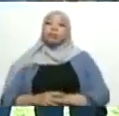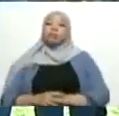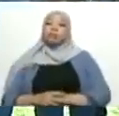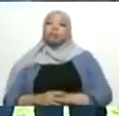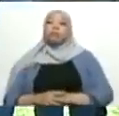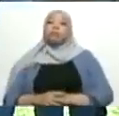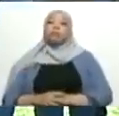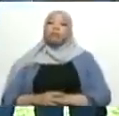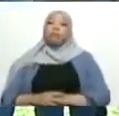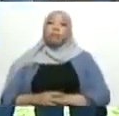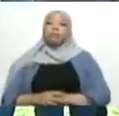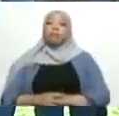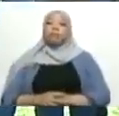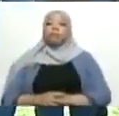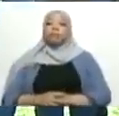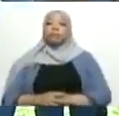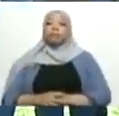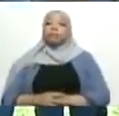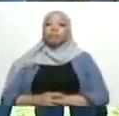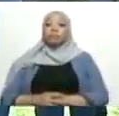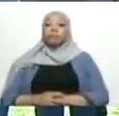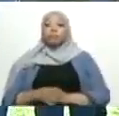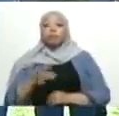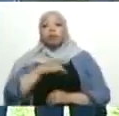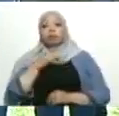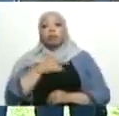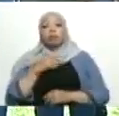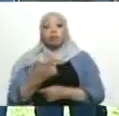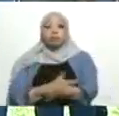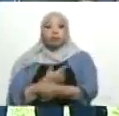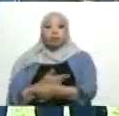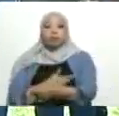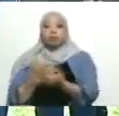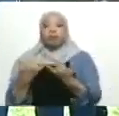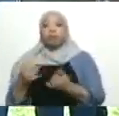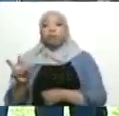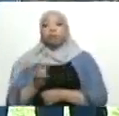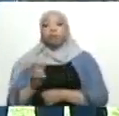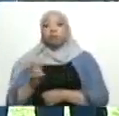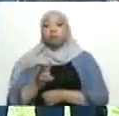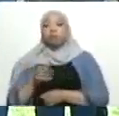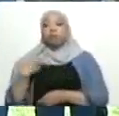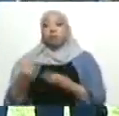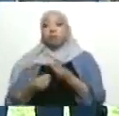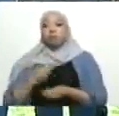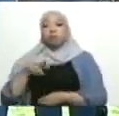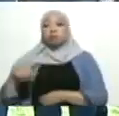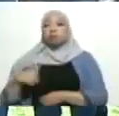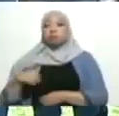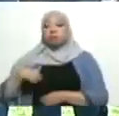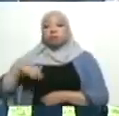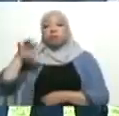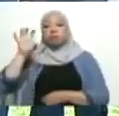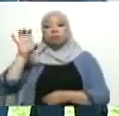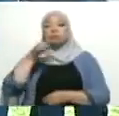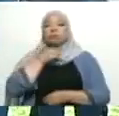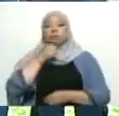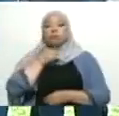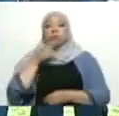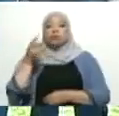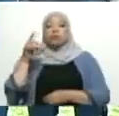Sintámonos de verdad, sintámonos, hermanos y hermanas, que hicimos por esta patria lo que la patria